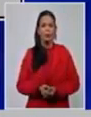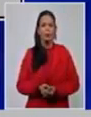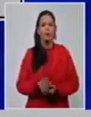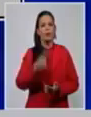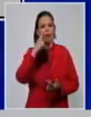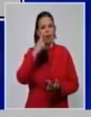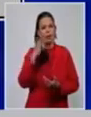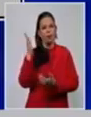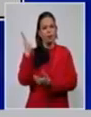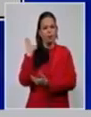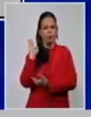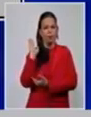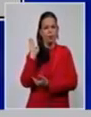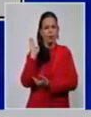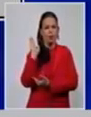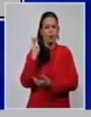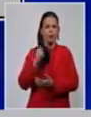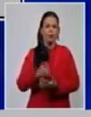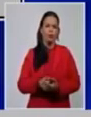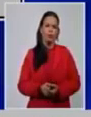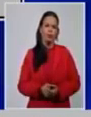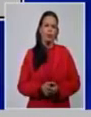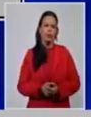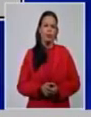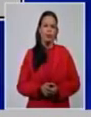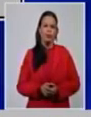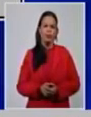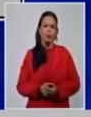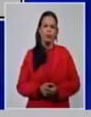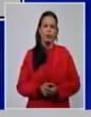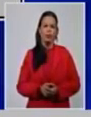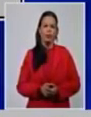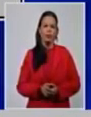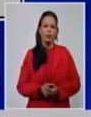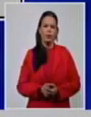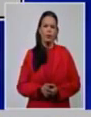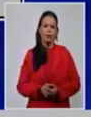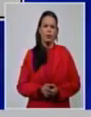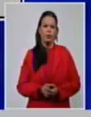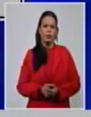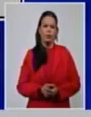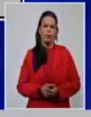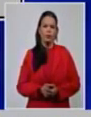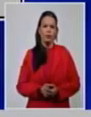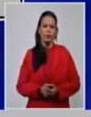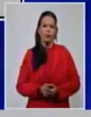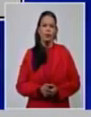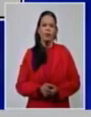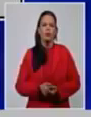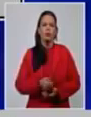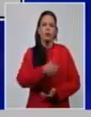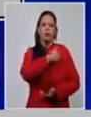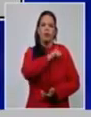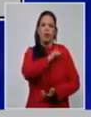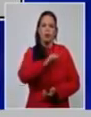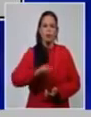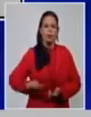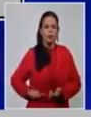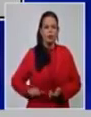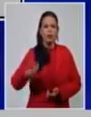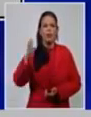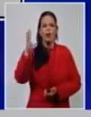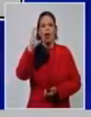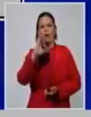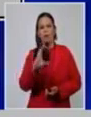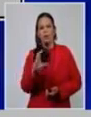mapa se puede ver ahí. Y Alquizar con la mayor tasa, Caimito,